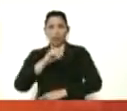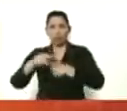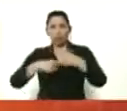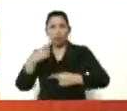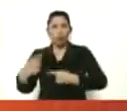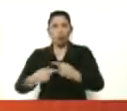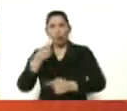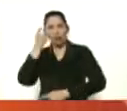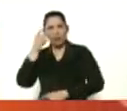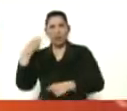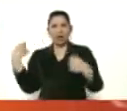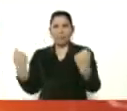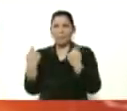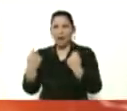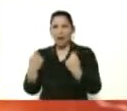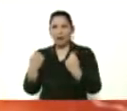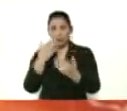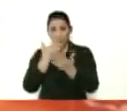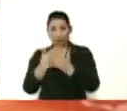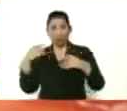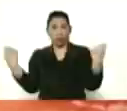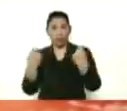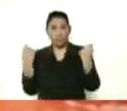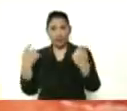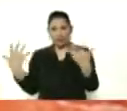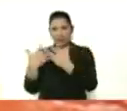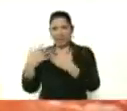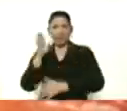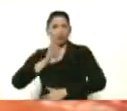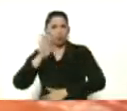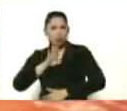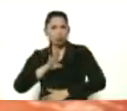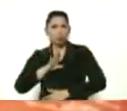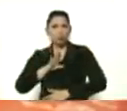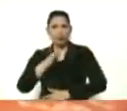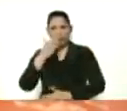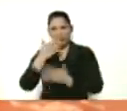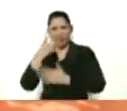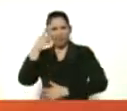pero bueno, hasta la campaña de guerra sucia, de guerra